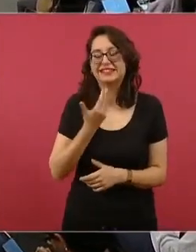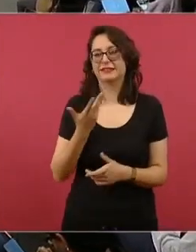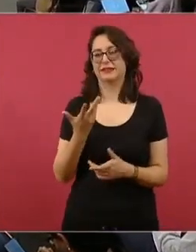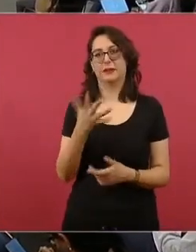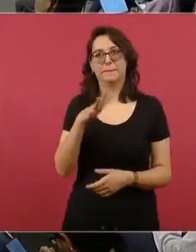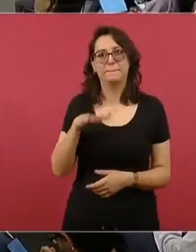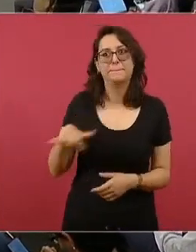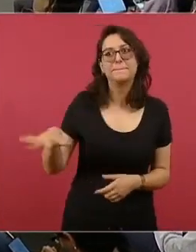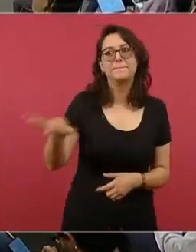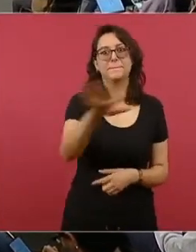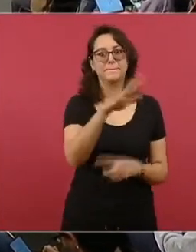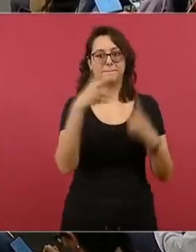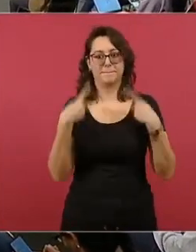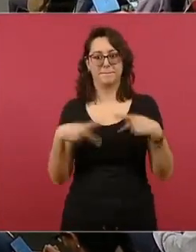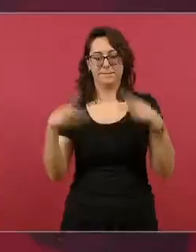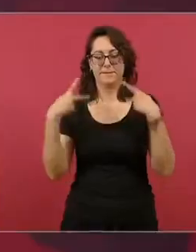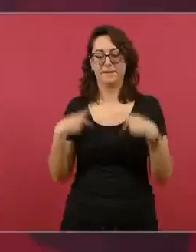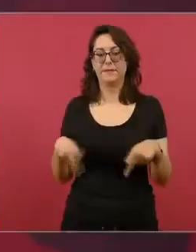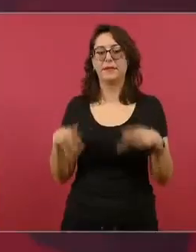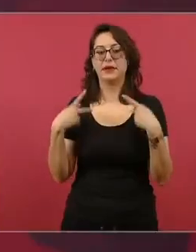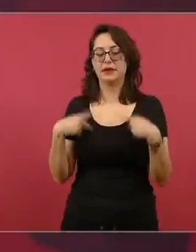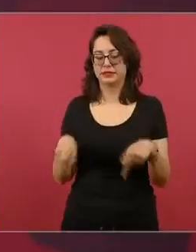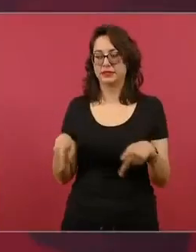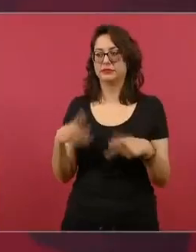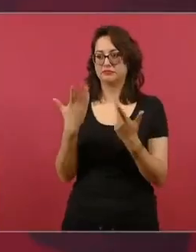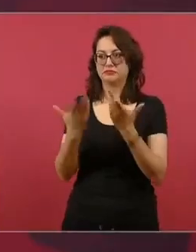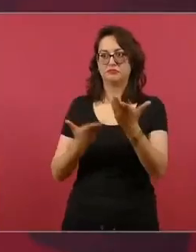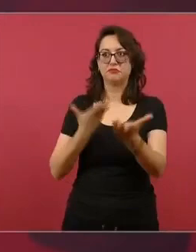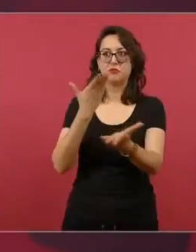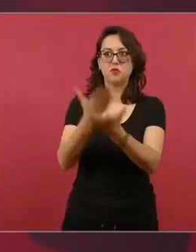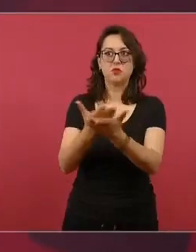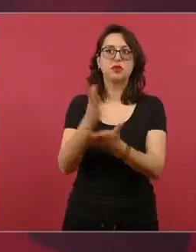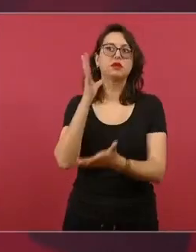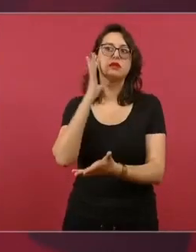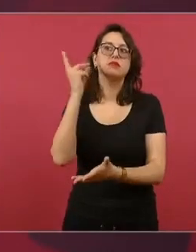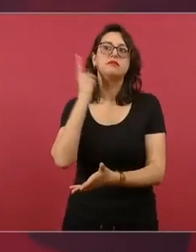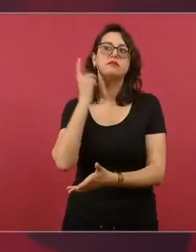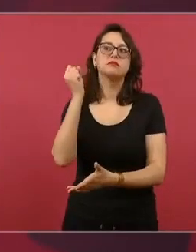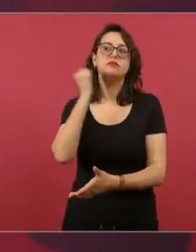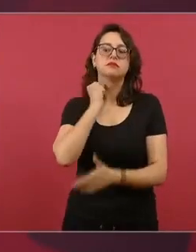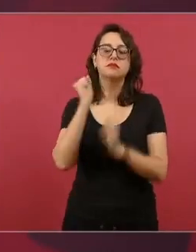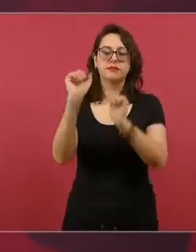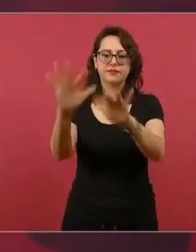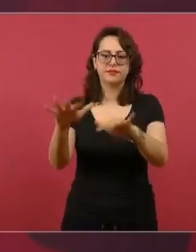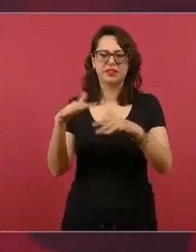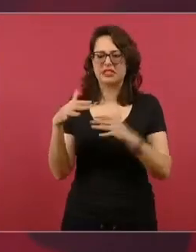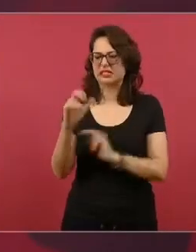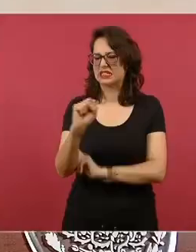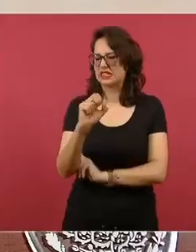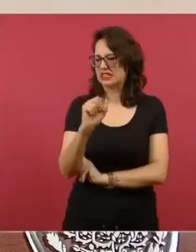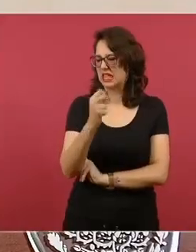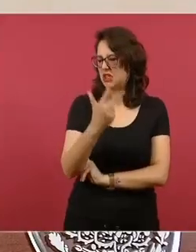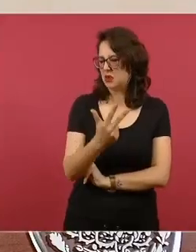un programa que se llamaba 68 y más, o 70 y más,